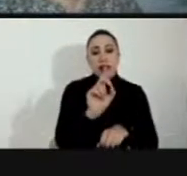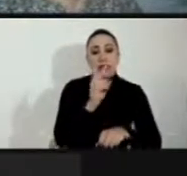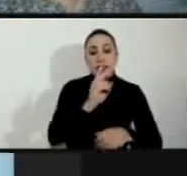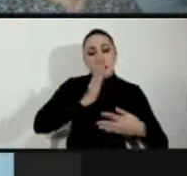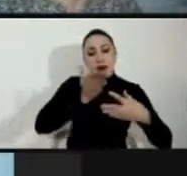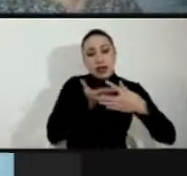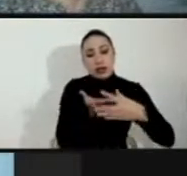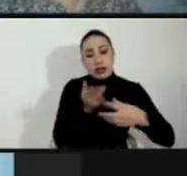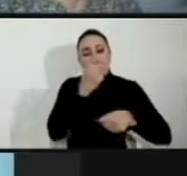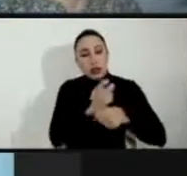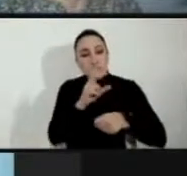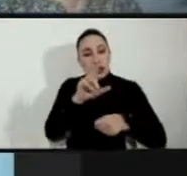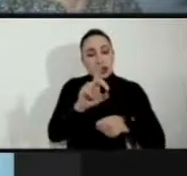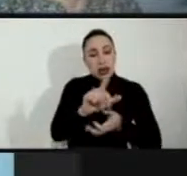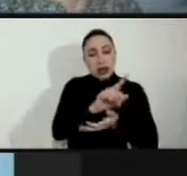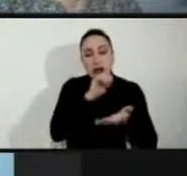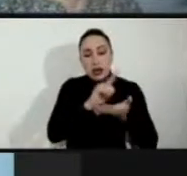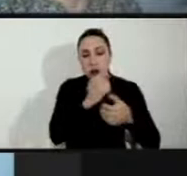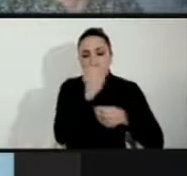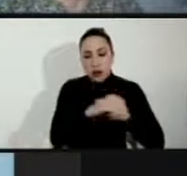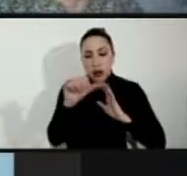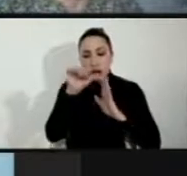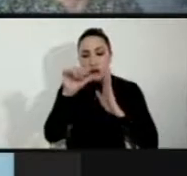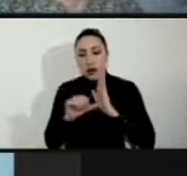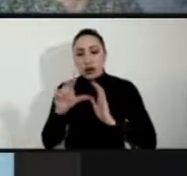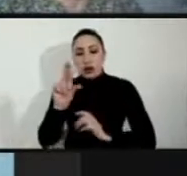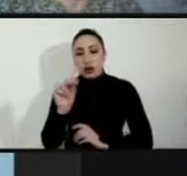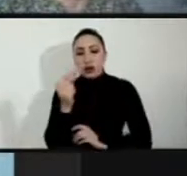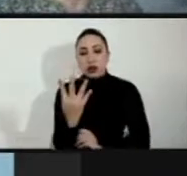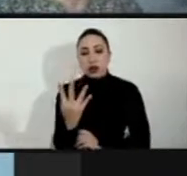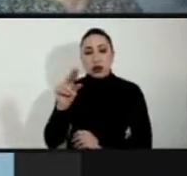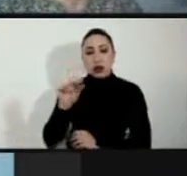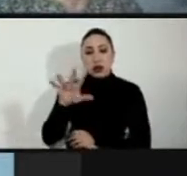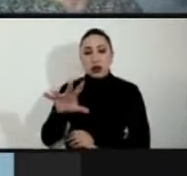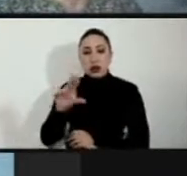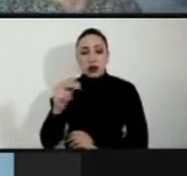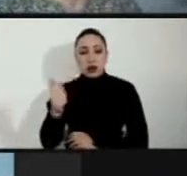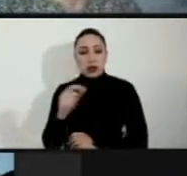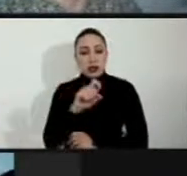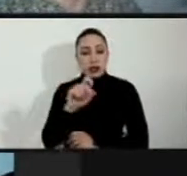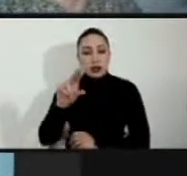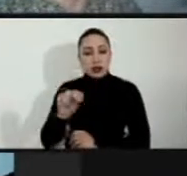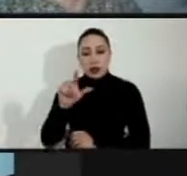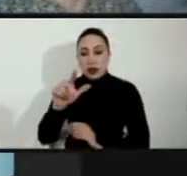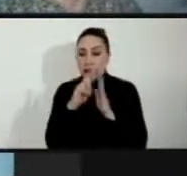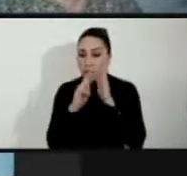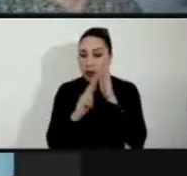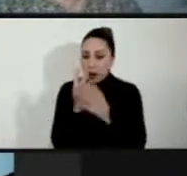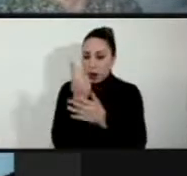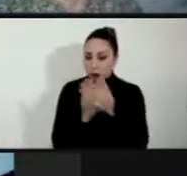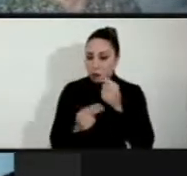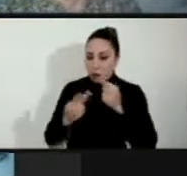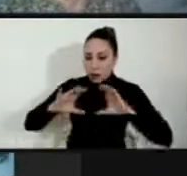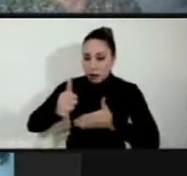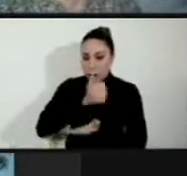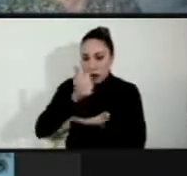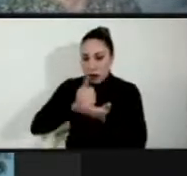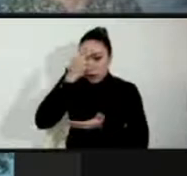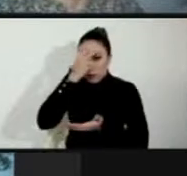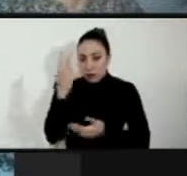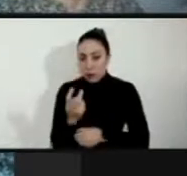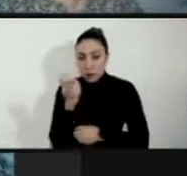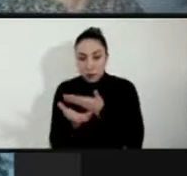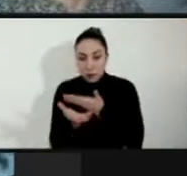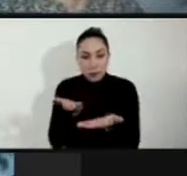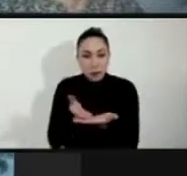Ley Orgánica, 84, 35, 86, 187 del Reglamento, ambos del Congreso de la Ciudad de México, se instruye su inserción íntegra en el